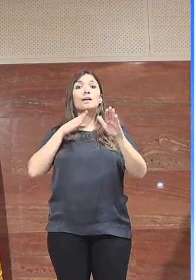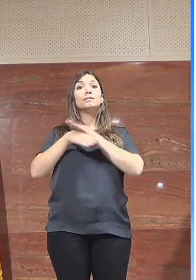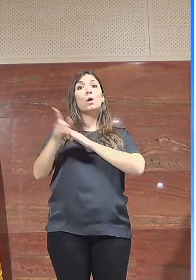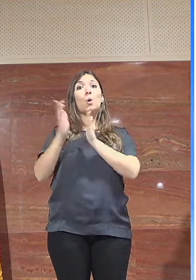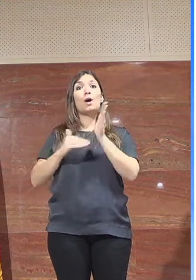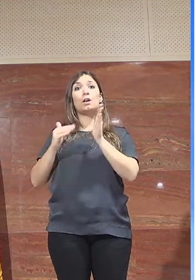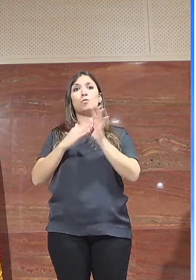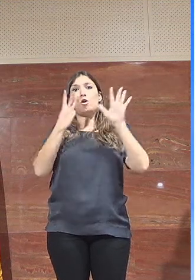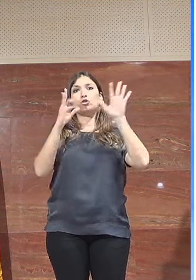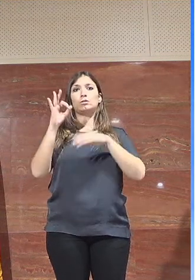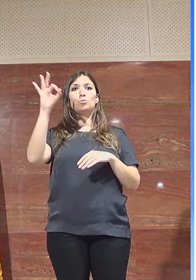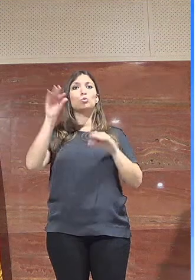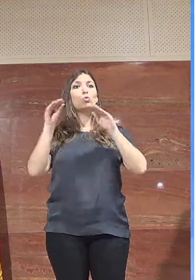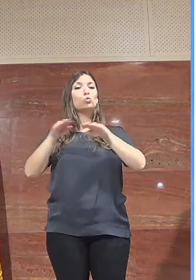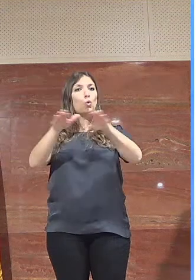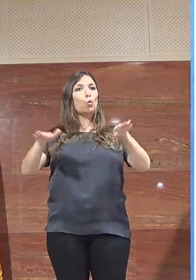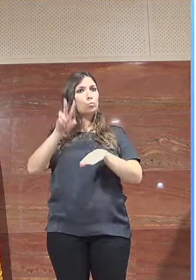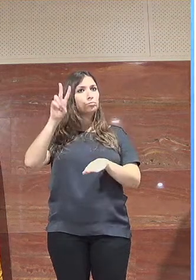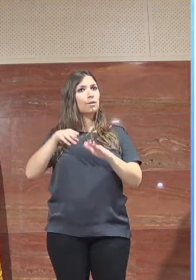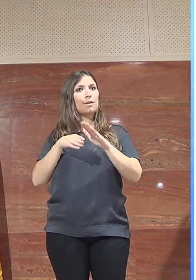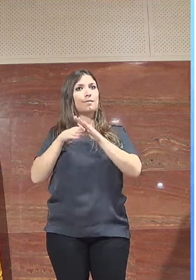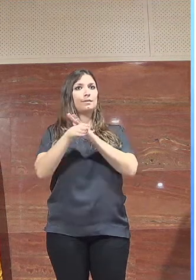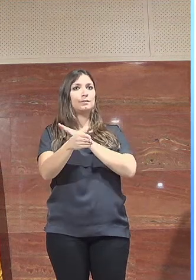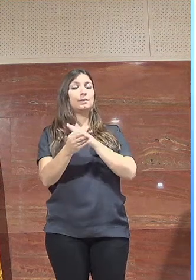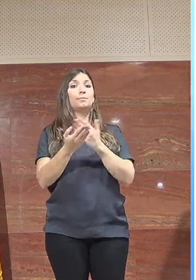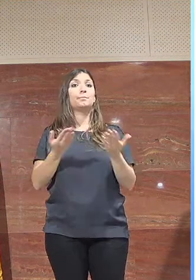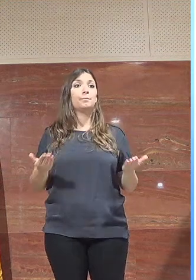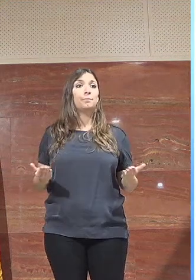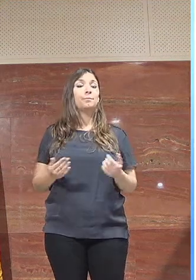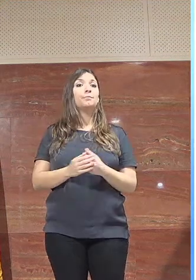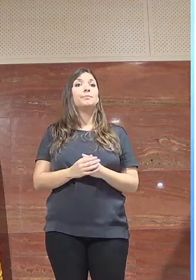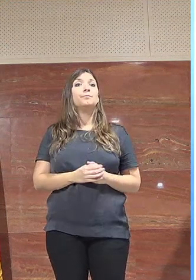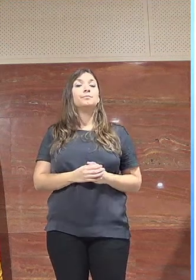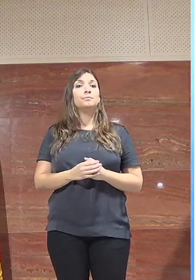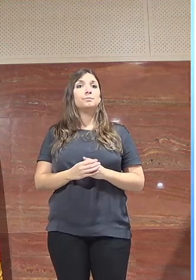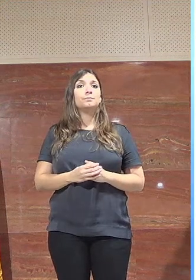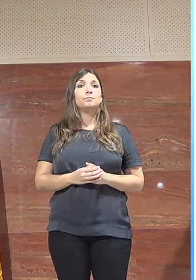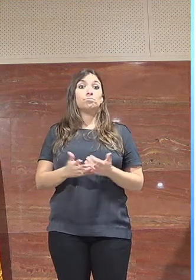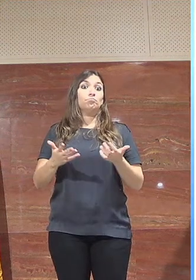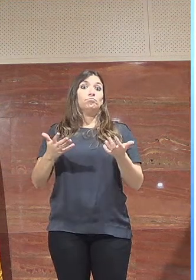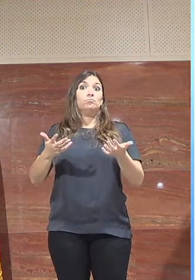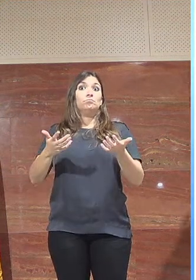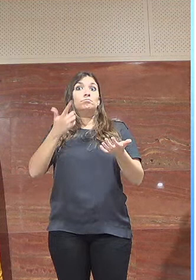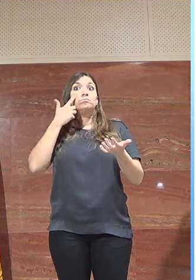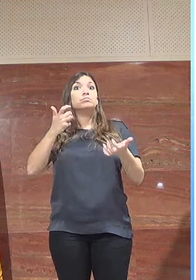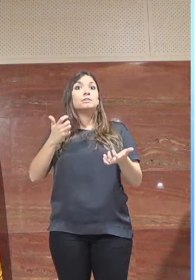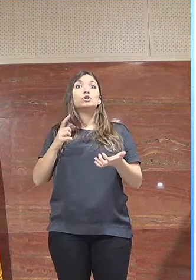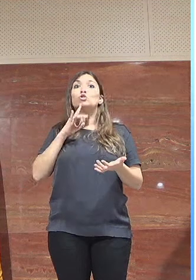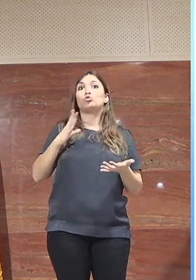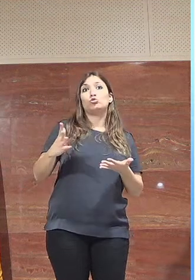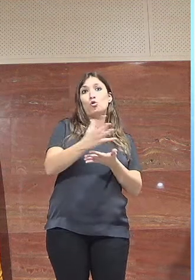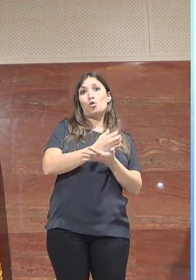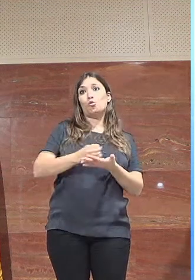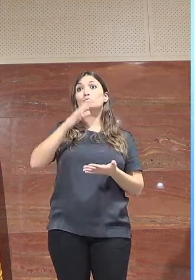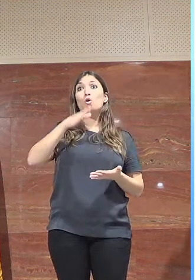un 80% de sus playas accesibles, con lo que se beneficia a todos, ¿no? Es un espacio